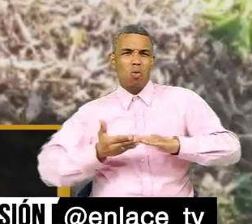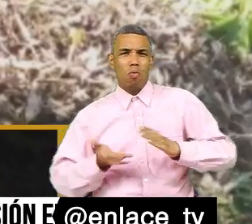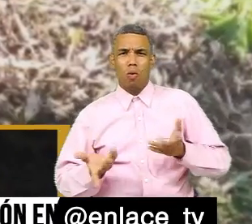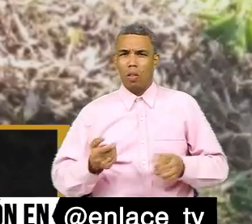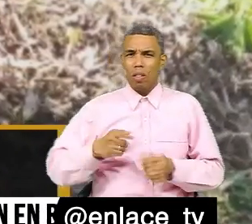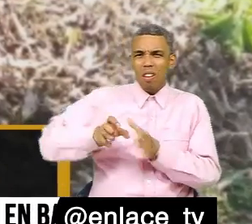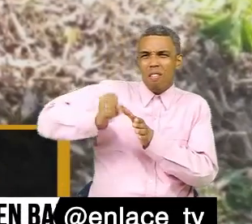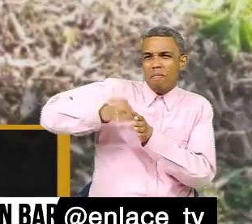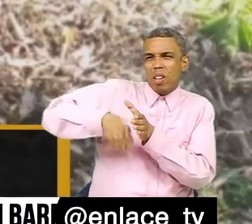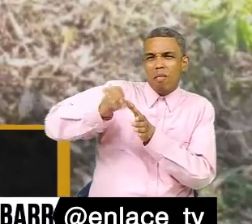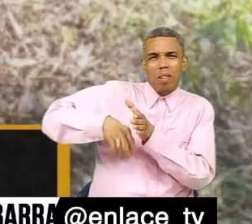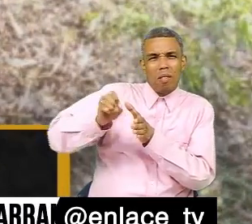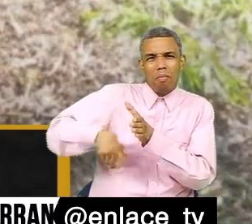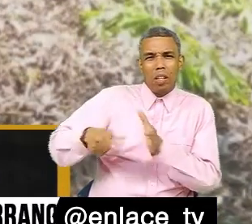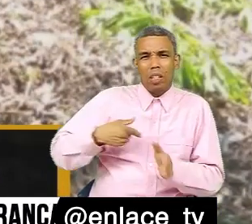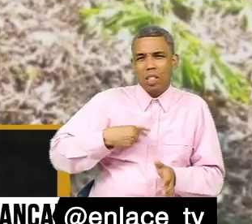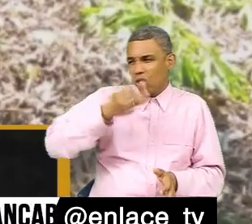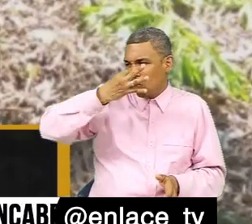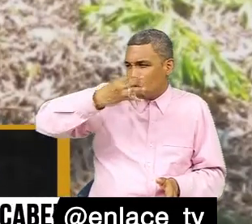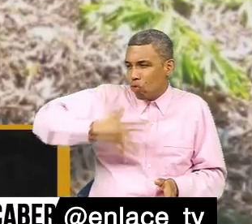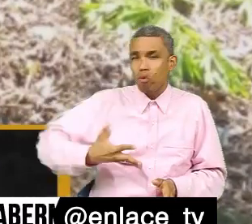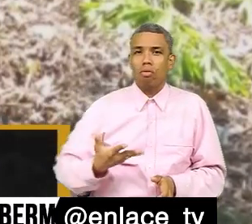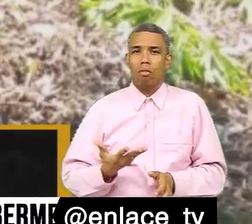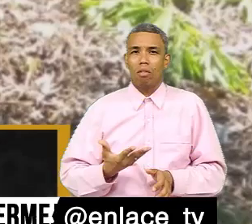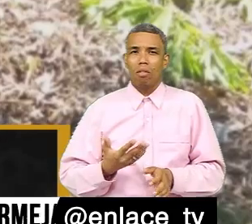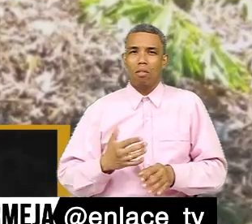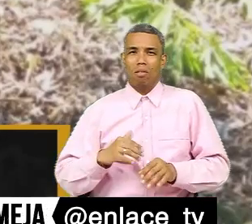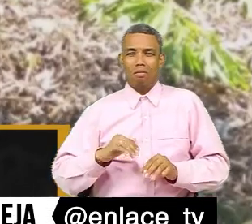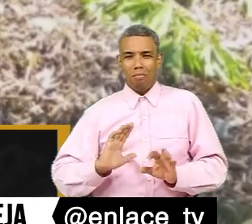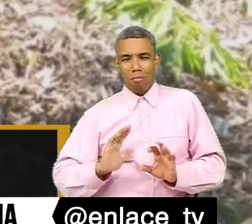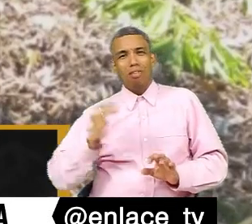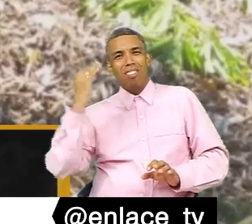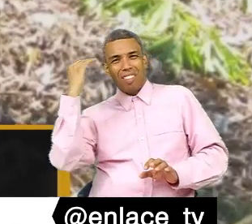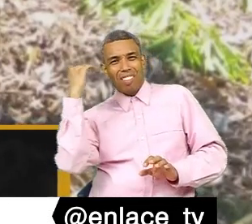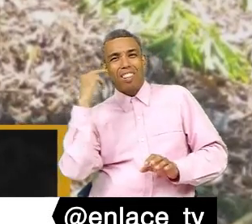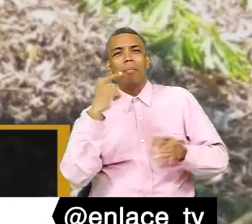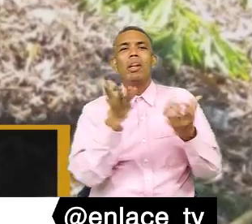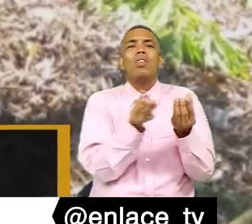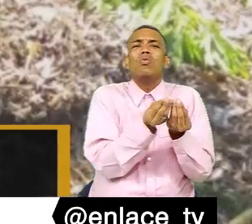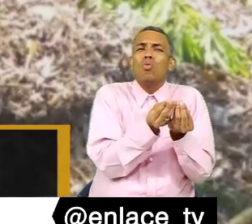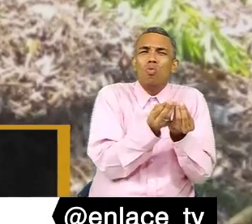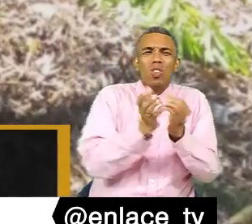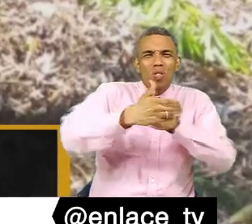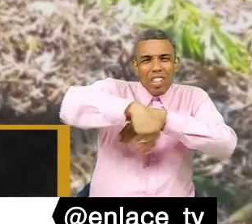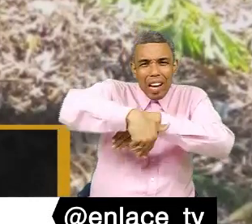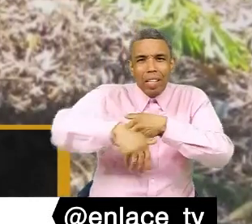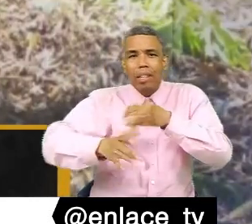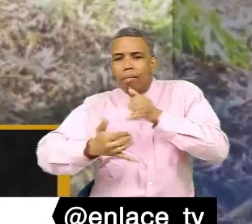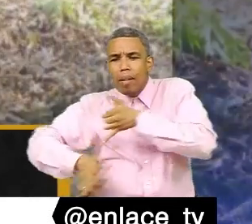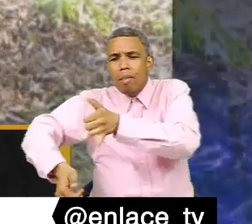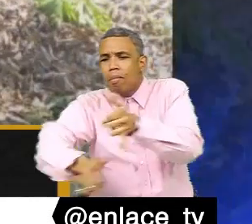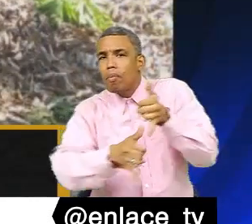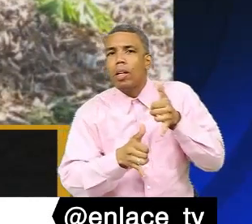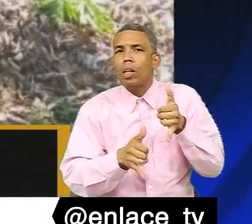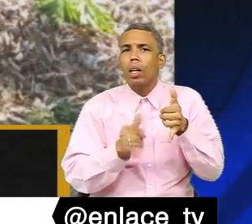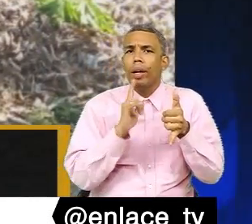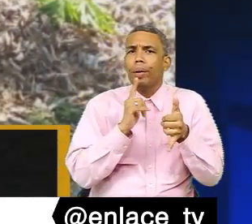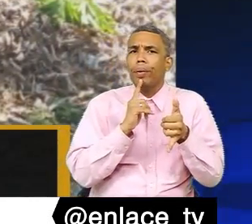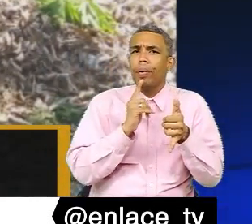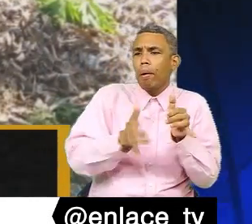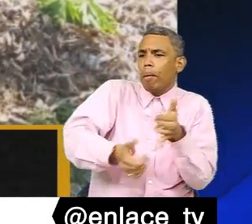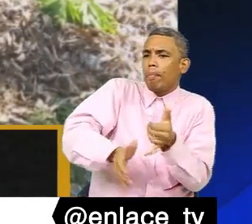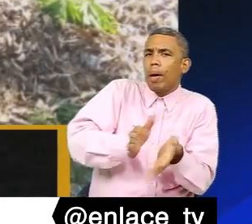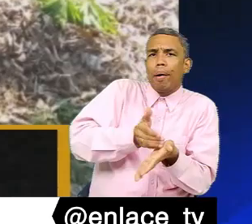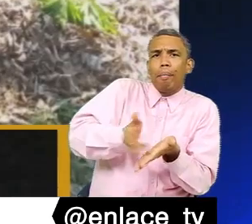estos residuos que, según lo que nos escribieron, fueron arrojados por los funcionarios del Plan de Empleo Social PES, que adelantó las labores de limpieza